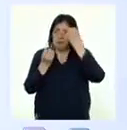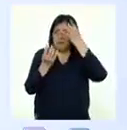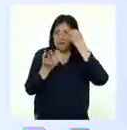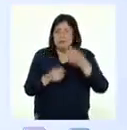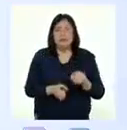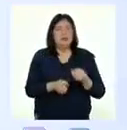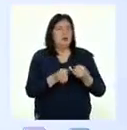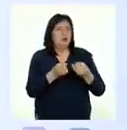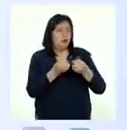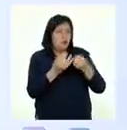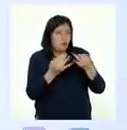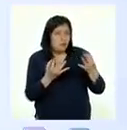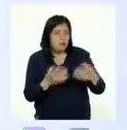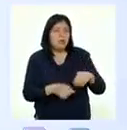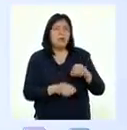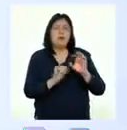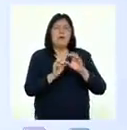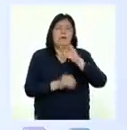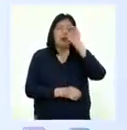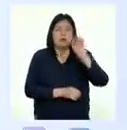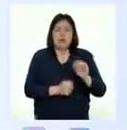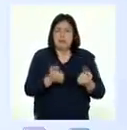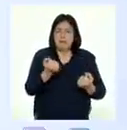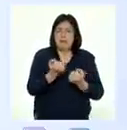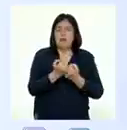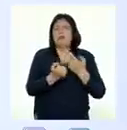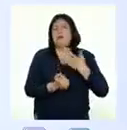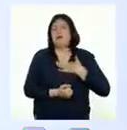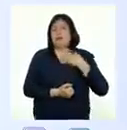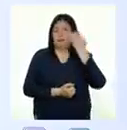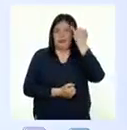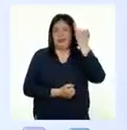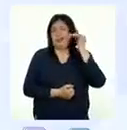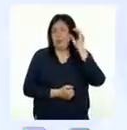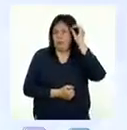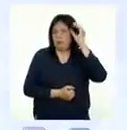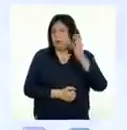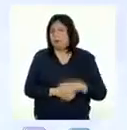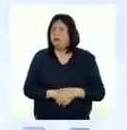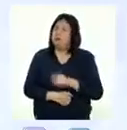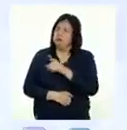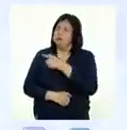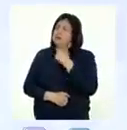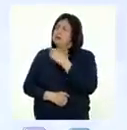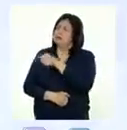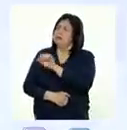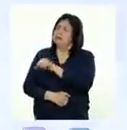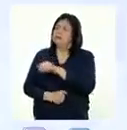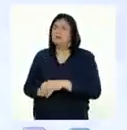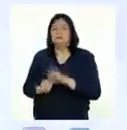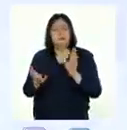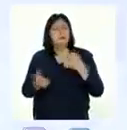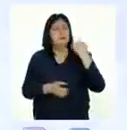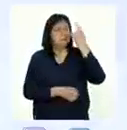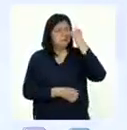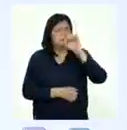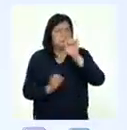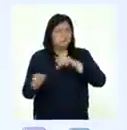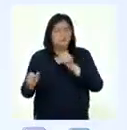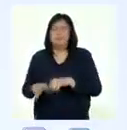datos, cantidades, porcentajes que respalden la propuesta. Me gusta, profesora. Me parece